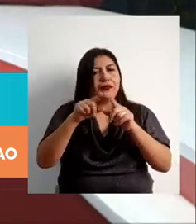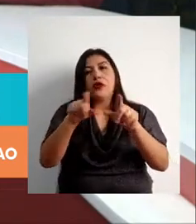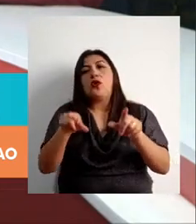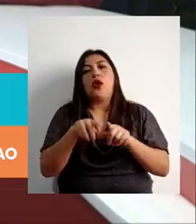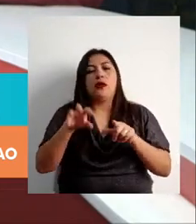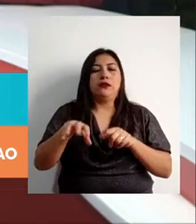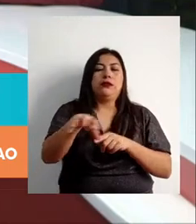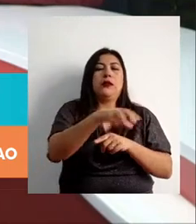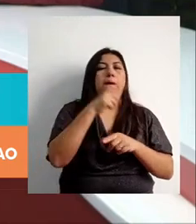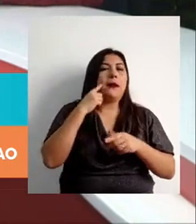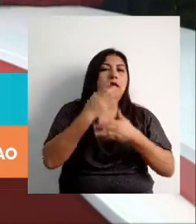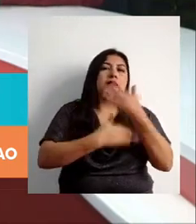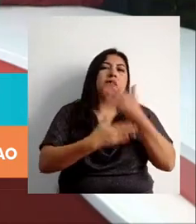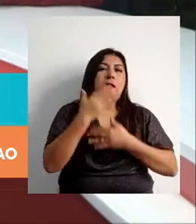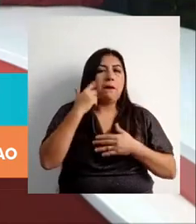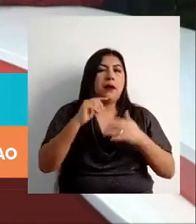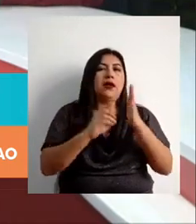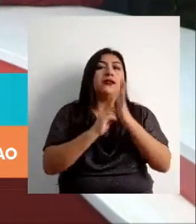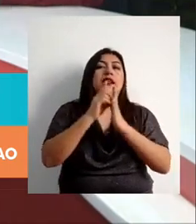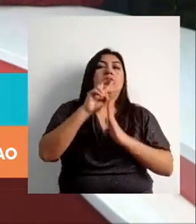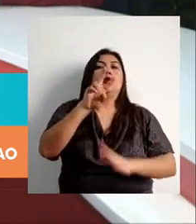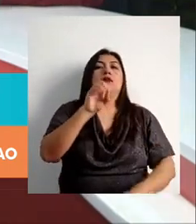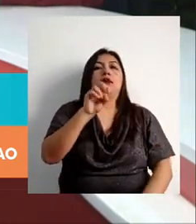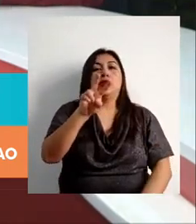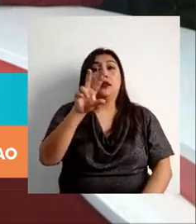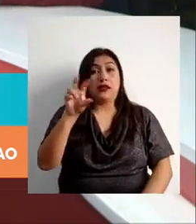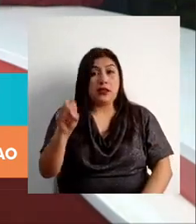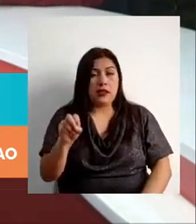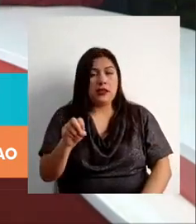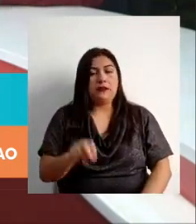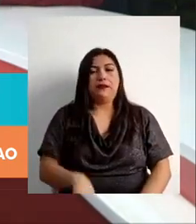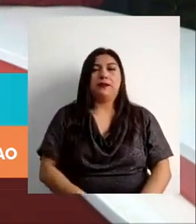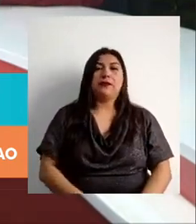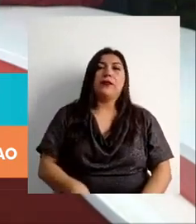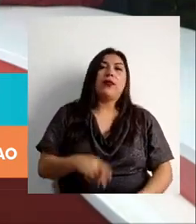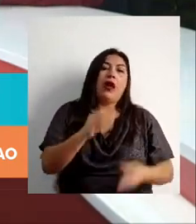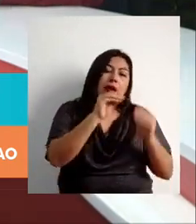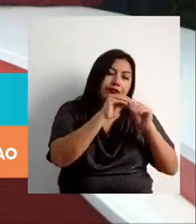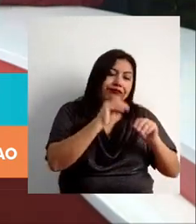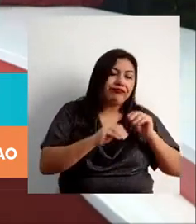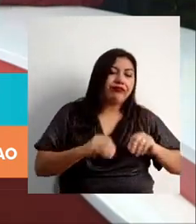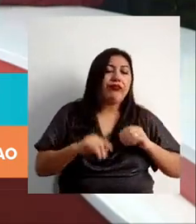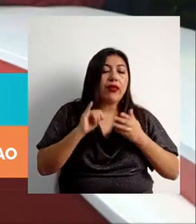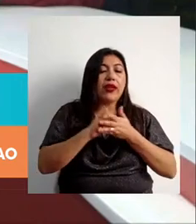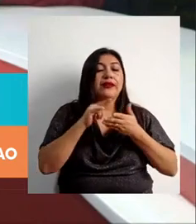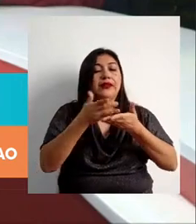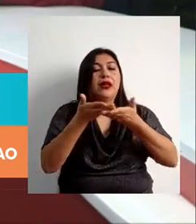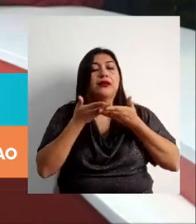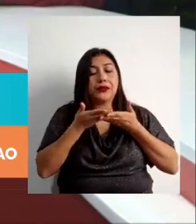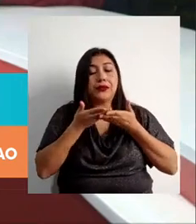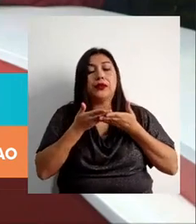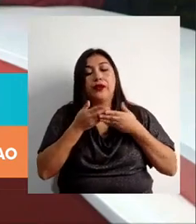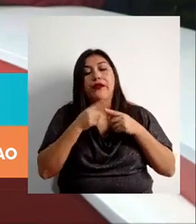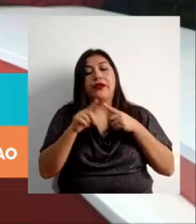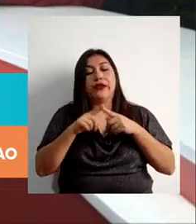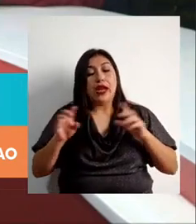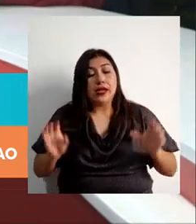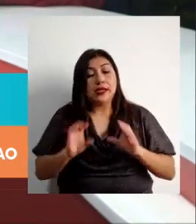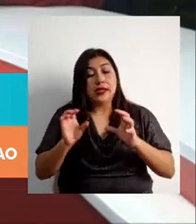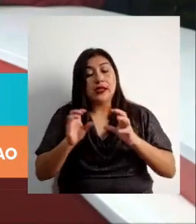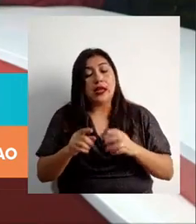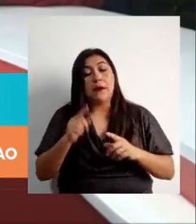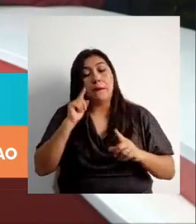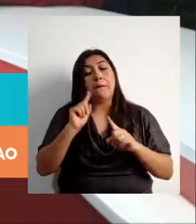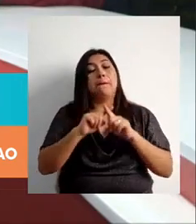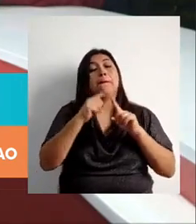en discapacidad para el desarrollo del 2030. Esto nos ha permitido promover diferentes acciones, priorizando